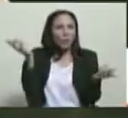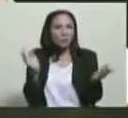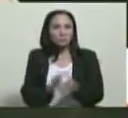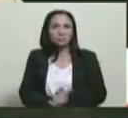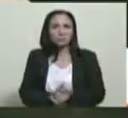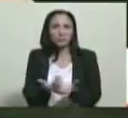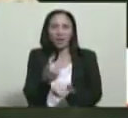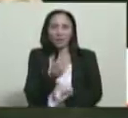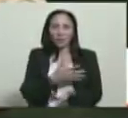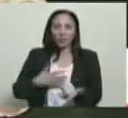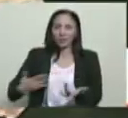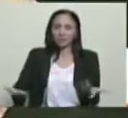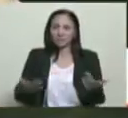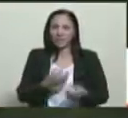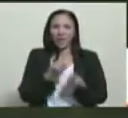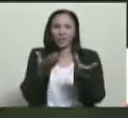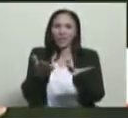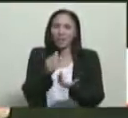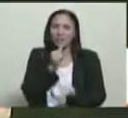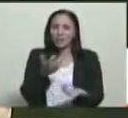ron?